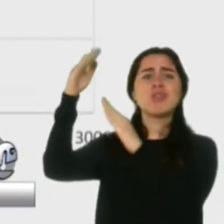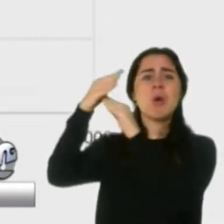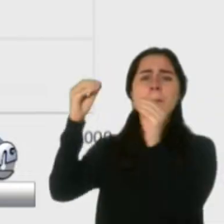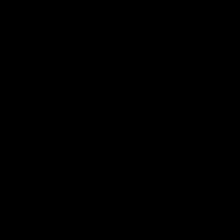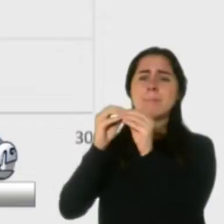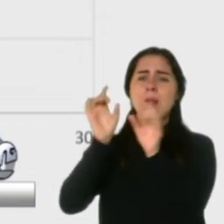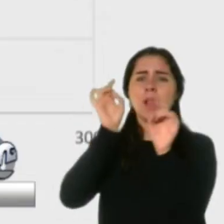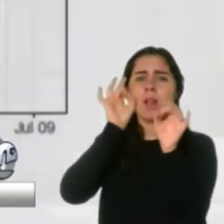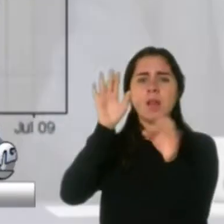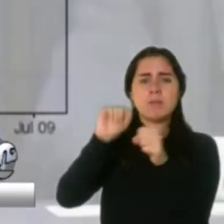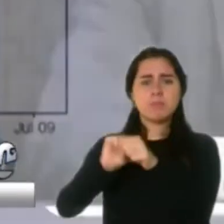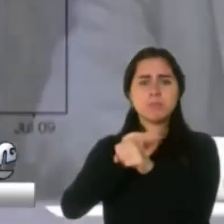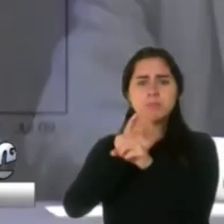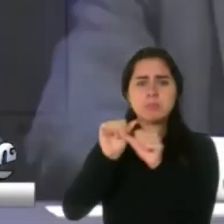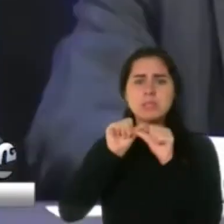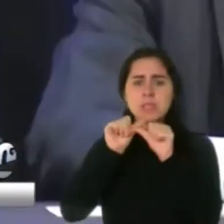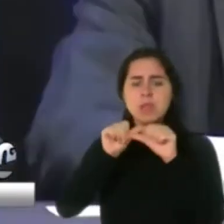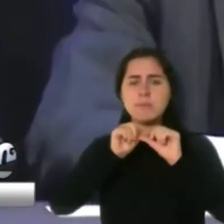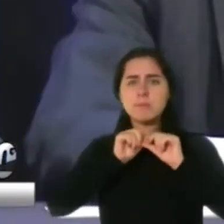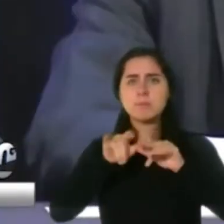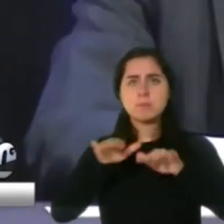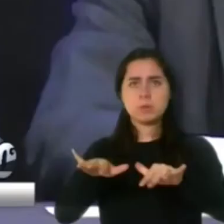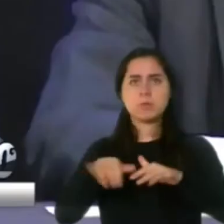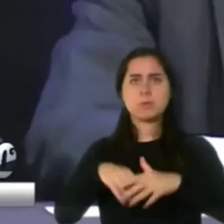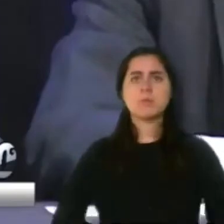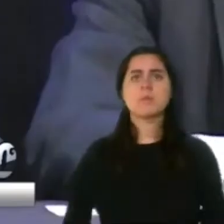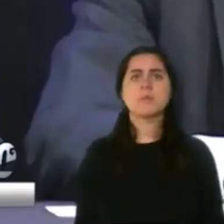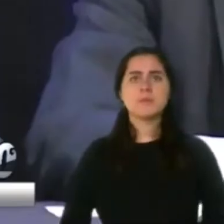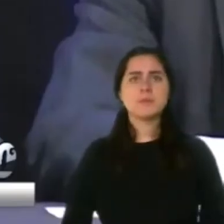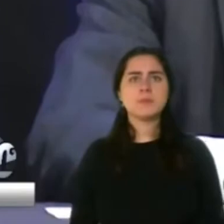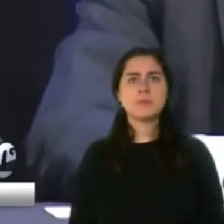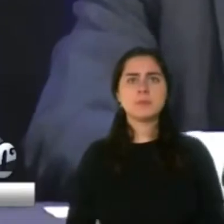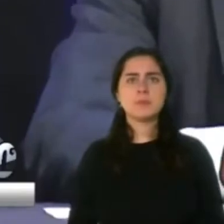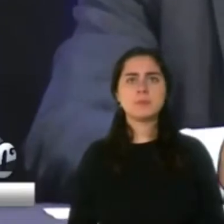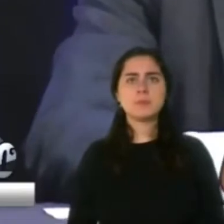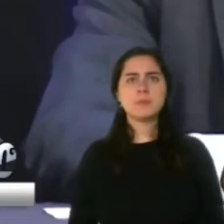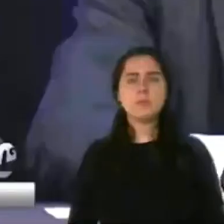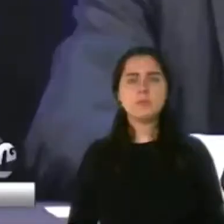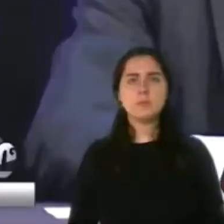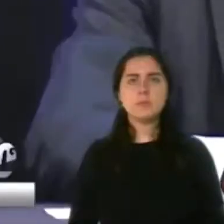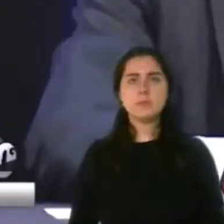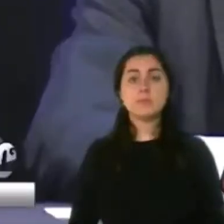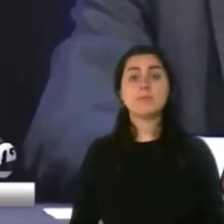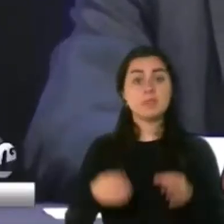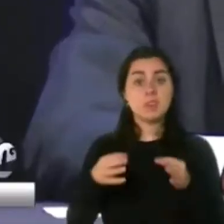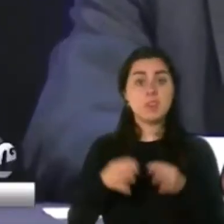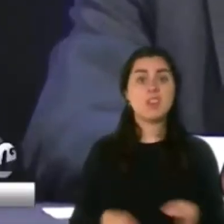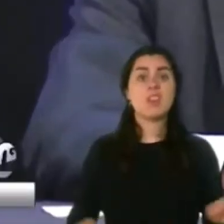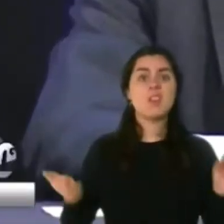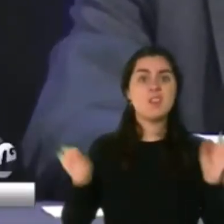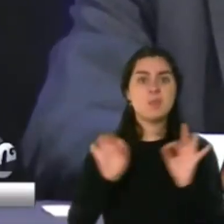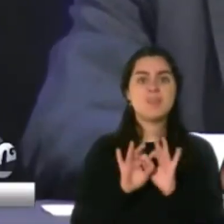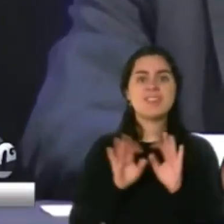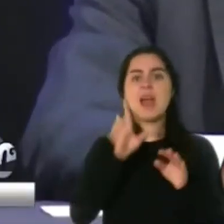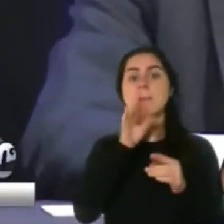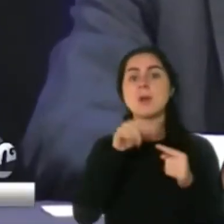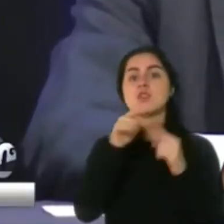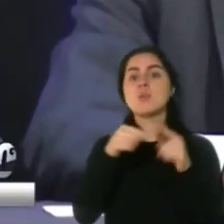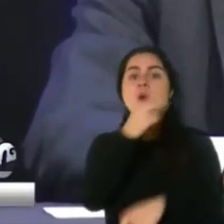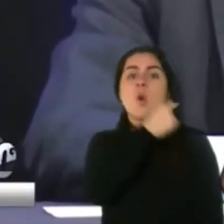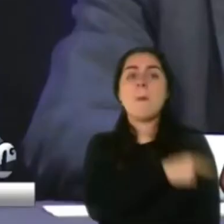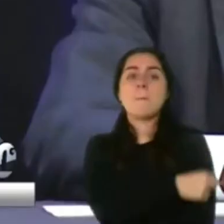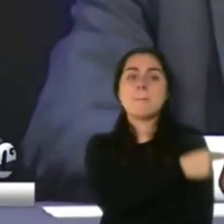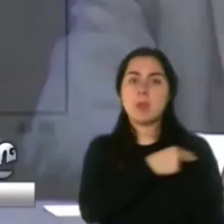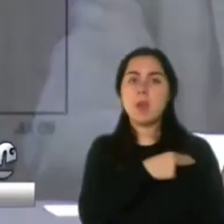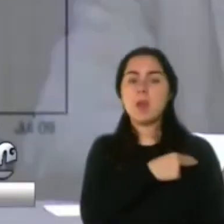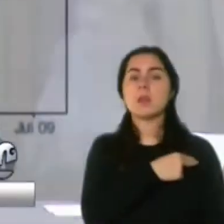¿no? La siguiente, por favor. Esta es una figura muy importante, porque nos habla de hospitalizaciones, ¿no?